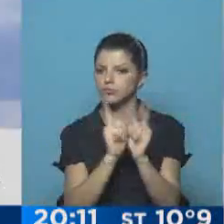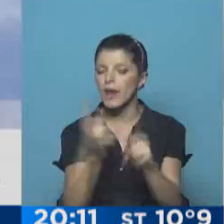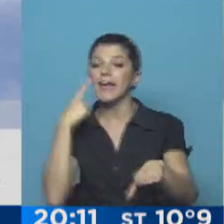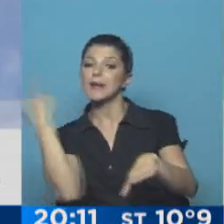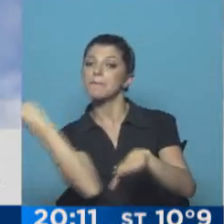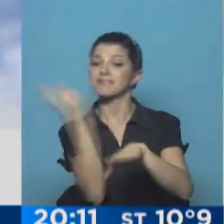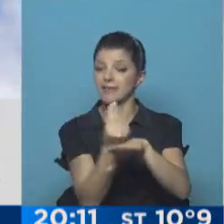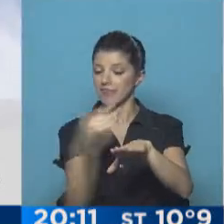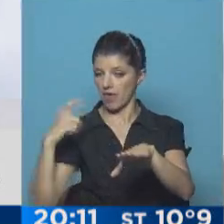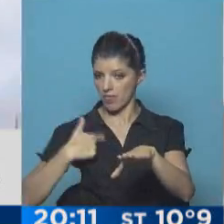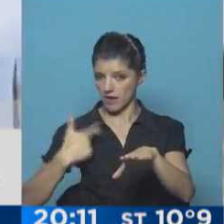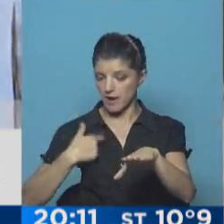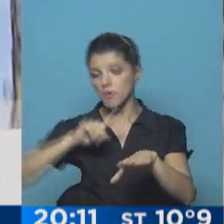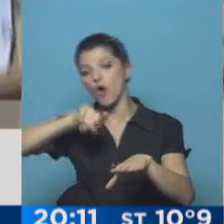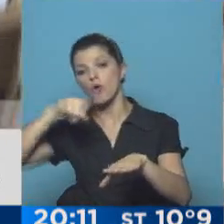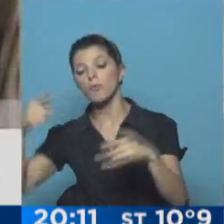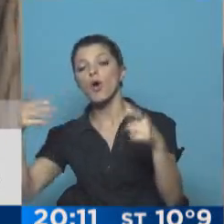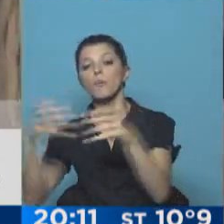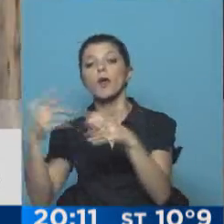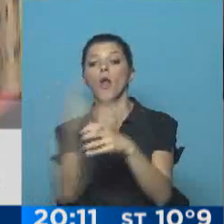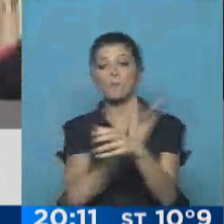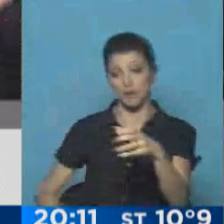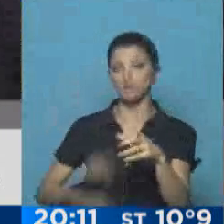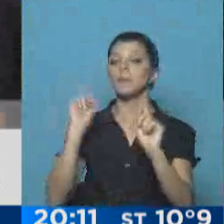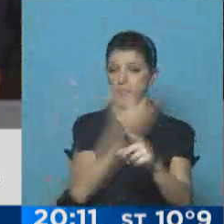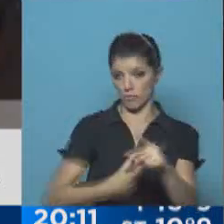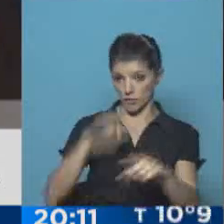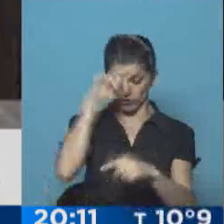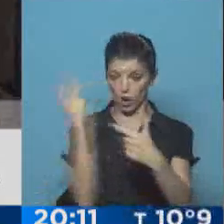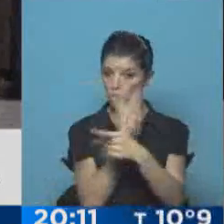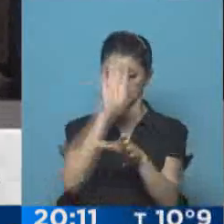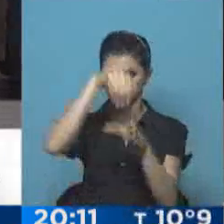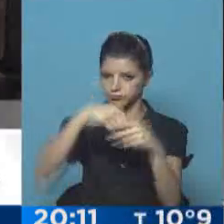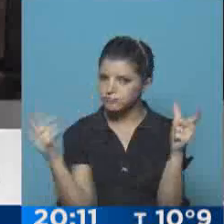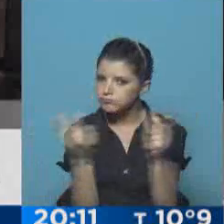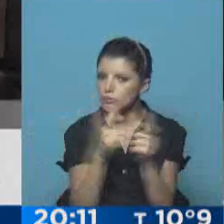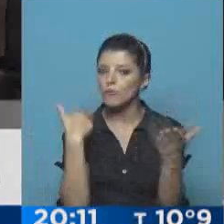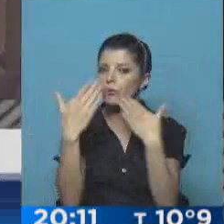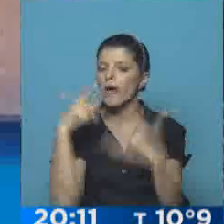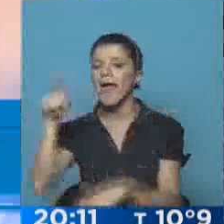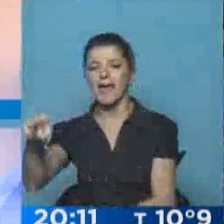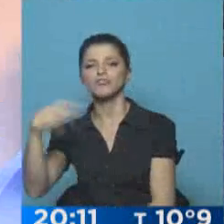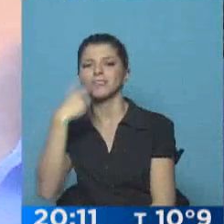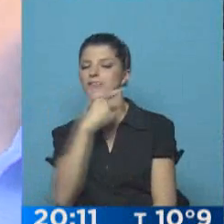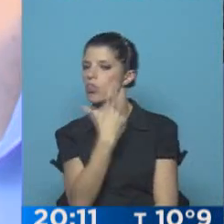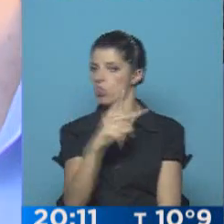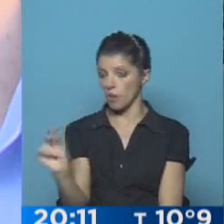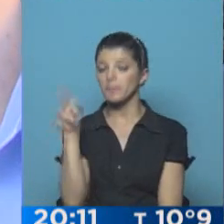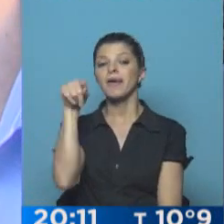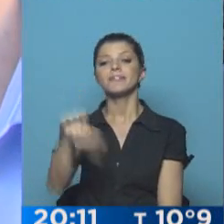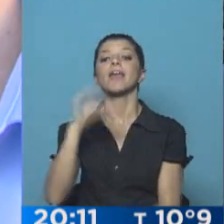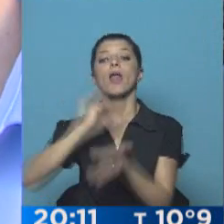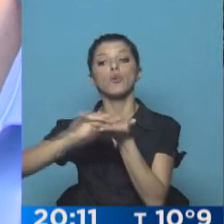representantes gremiales de la oposición y del gobierno nacional. El oficialismo se opone al proyecto. El diputado del